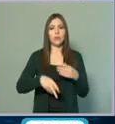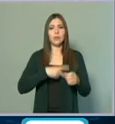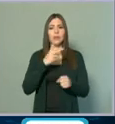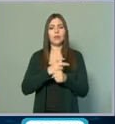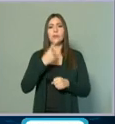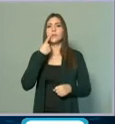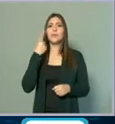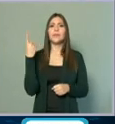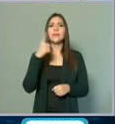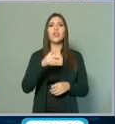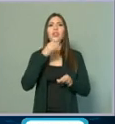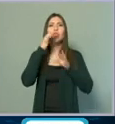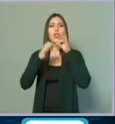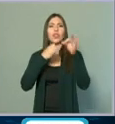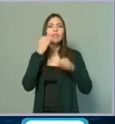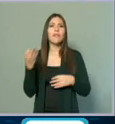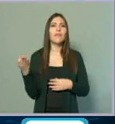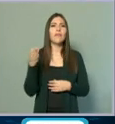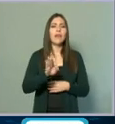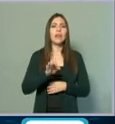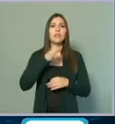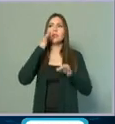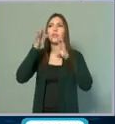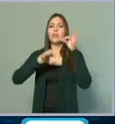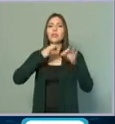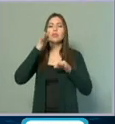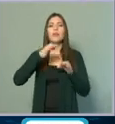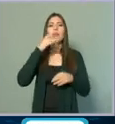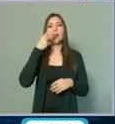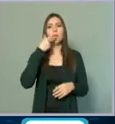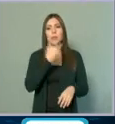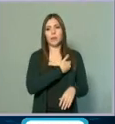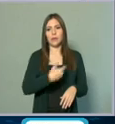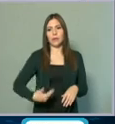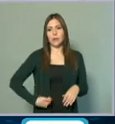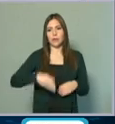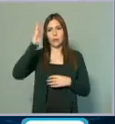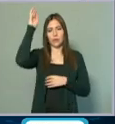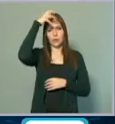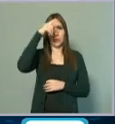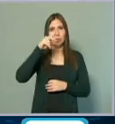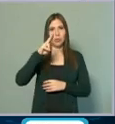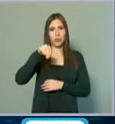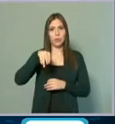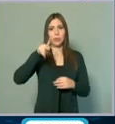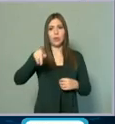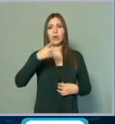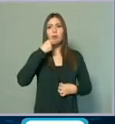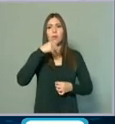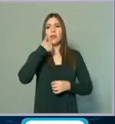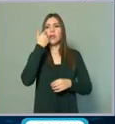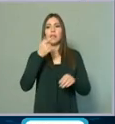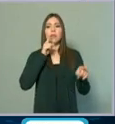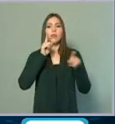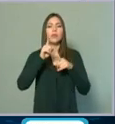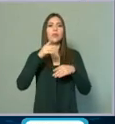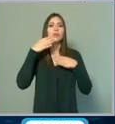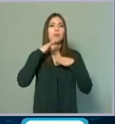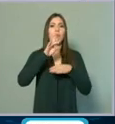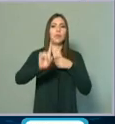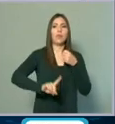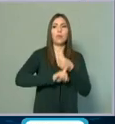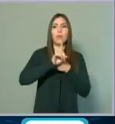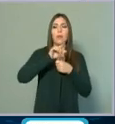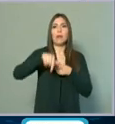news que promueve Donald Trump, porque él está hablando de una apocalipsis, una psicosis sobre el tema del terror en México